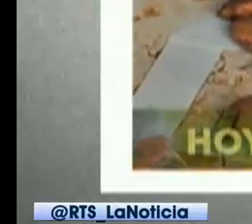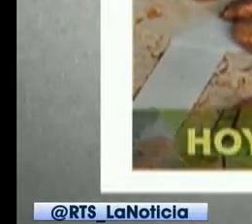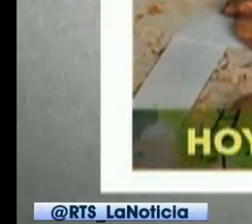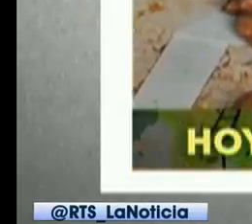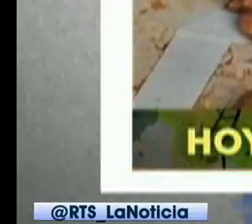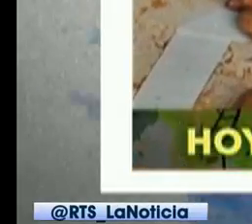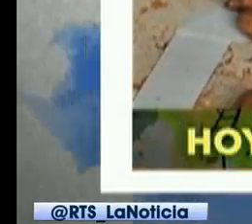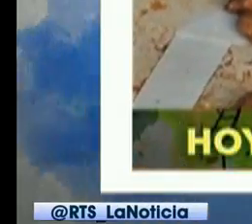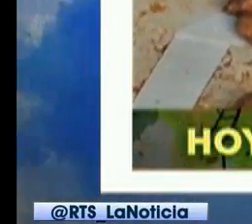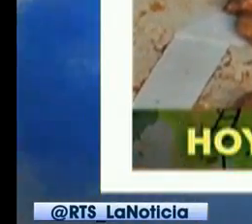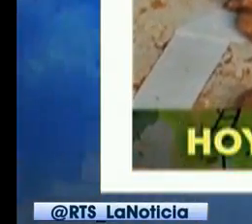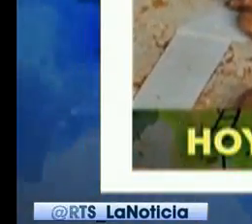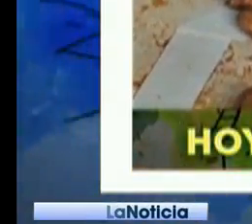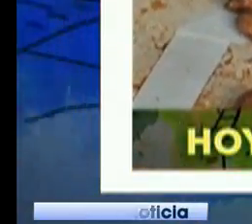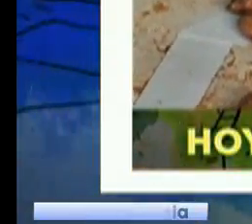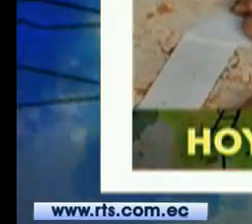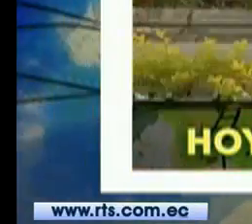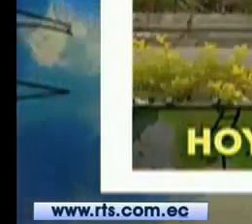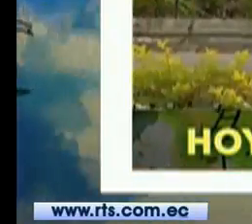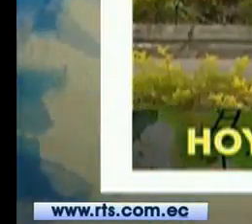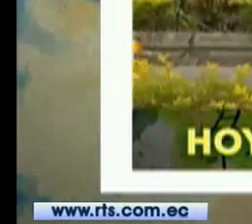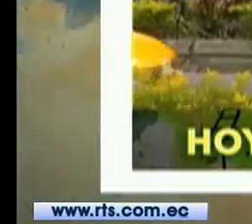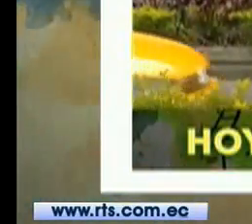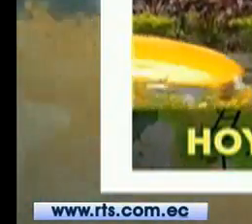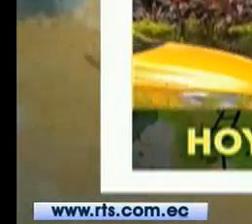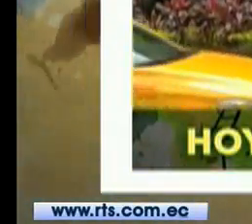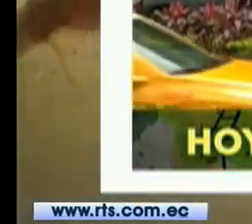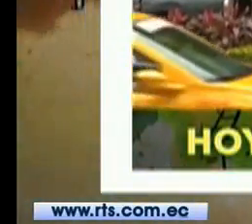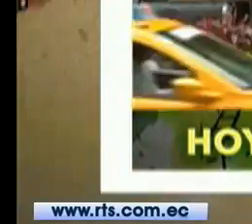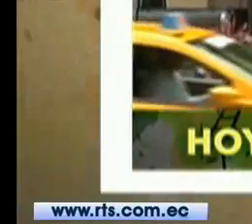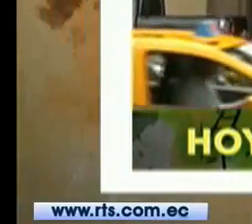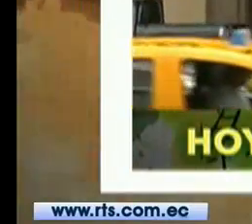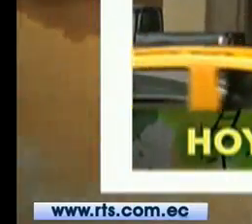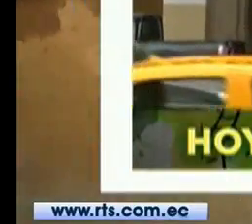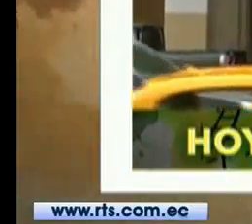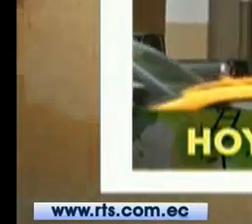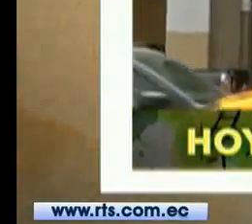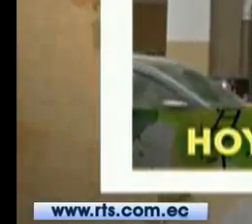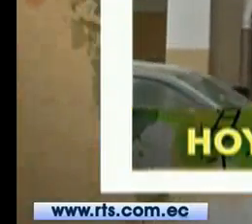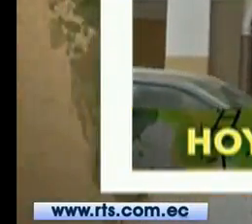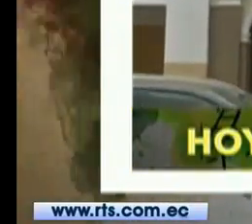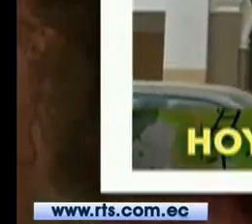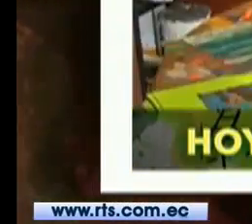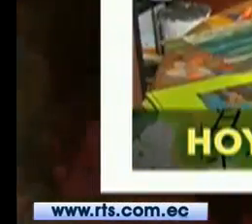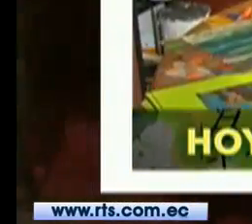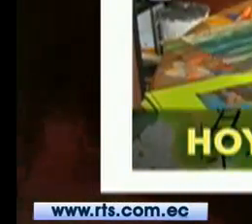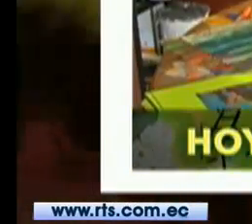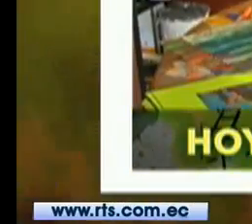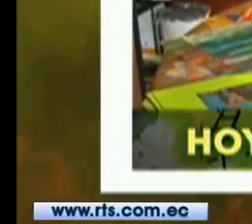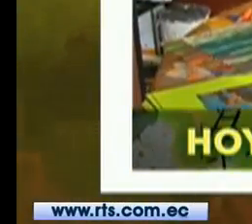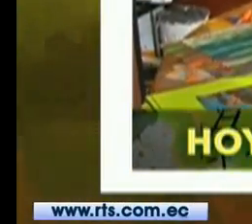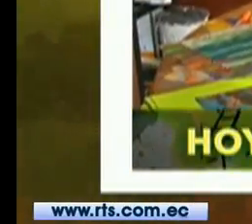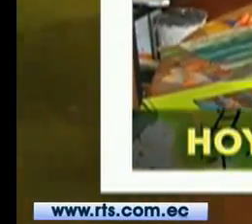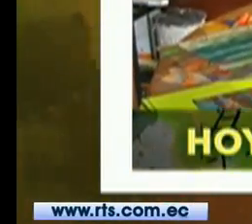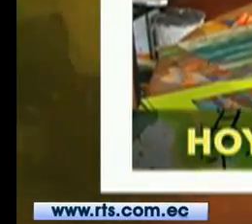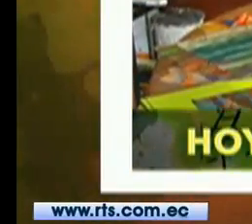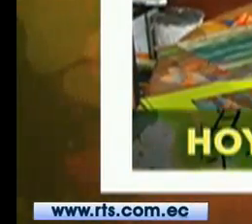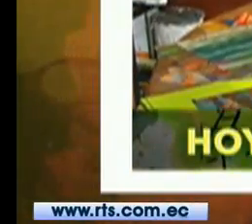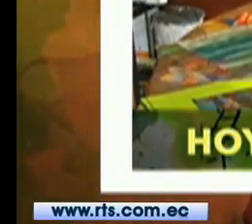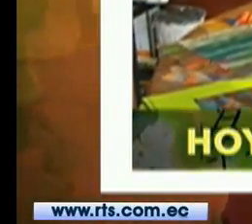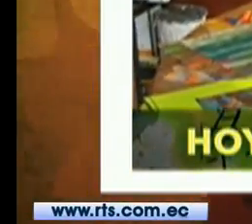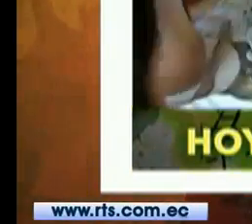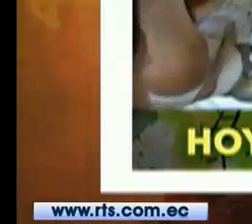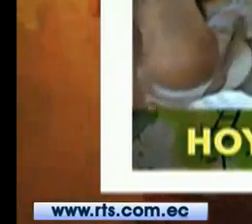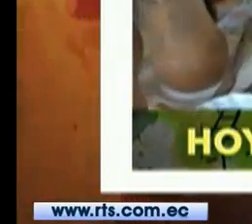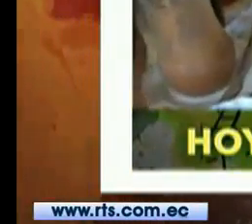bienvenidos a ecuador multicolores hoy nos trasladamos a ciudad cacao un lugar donde se realizan